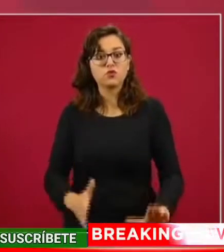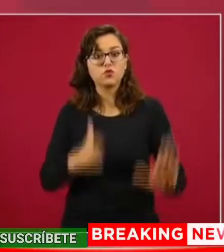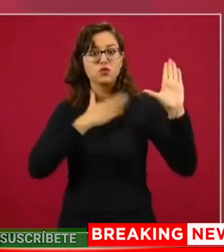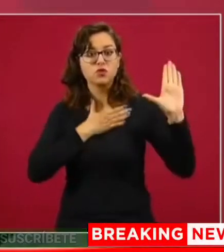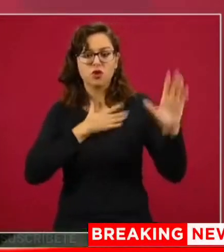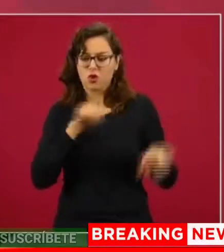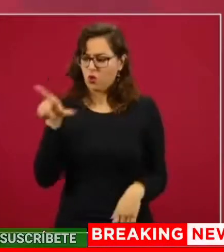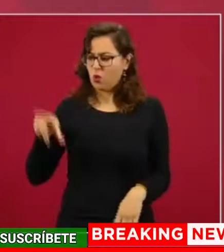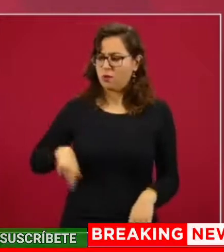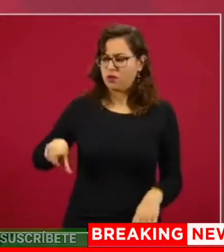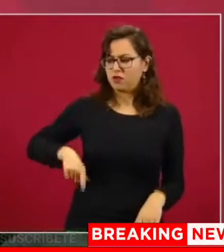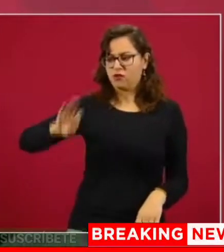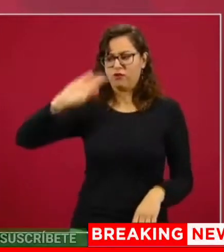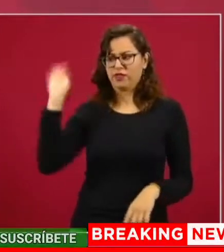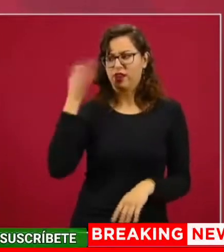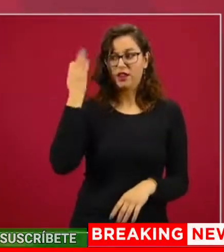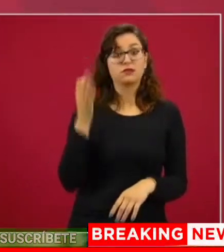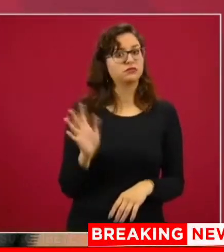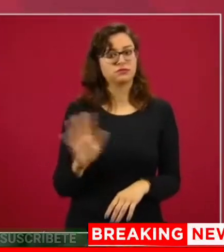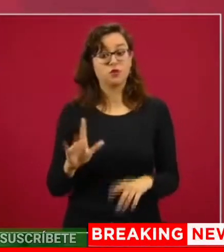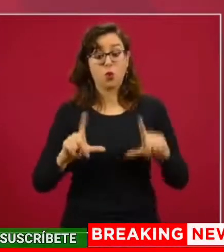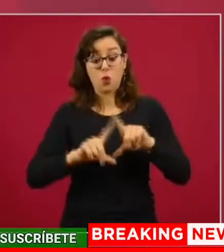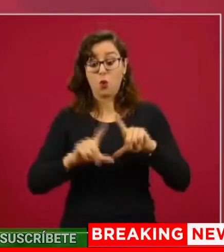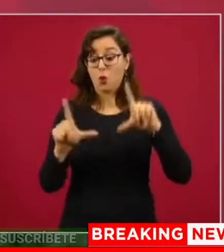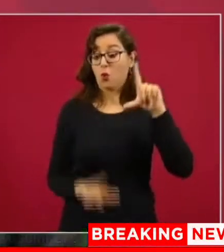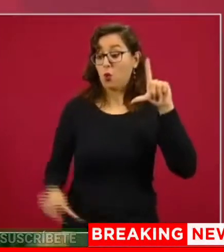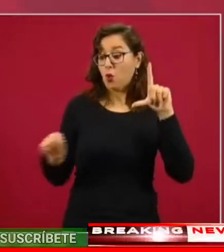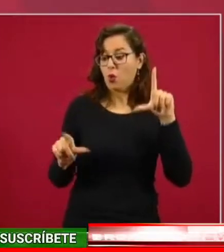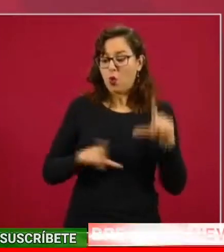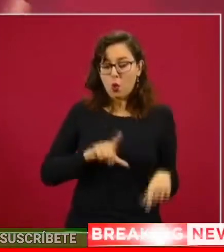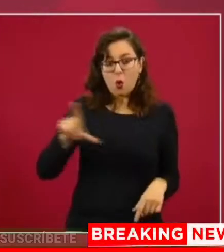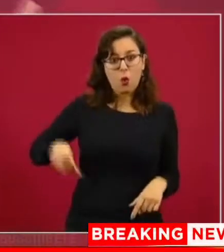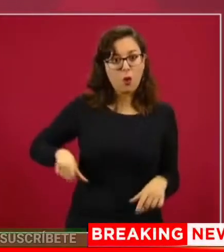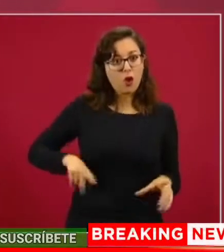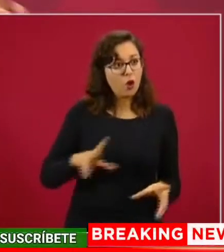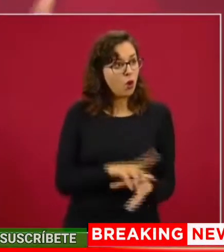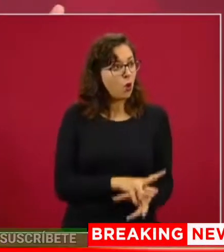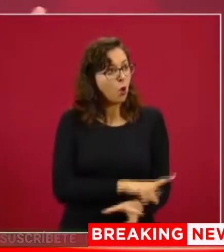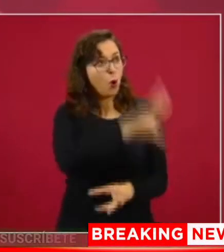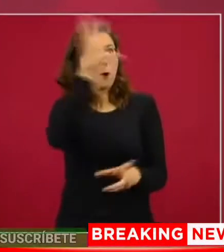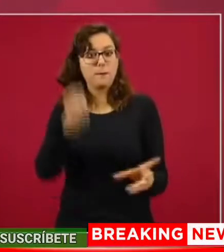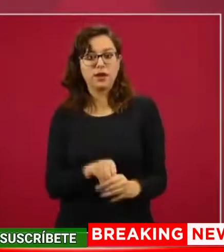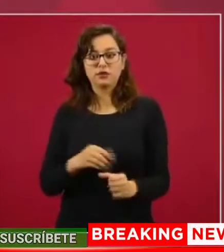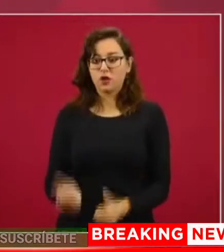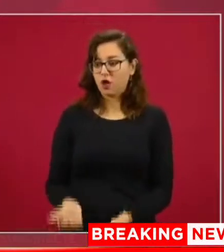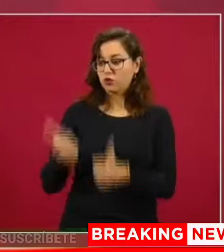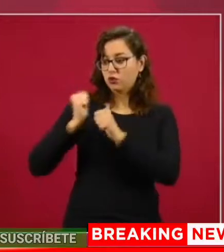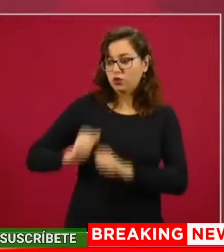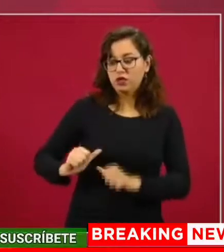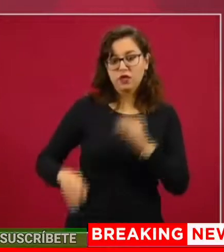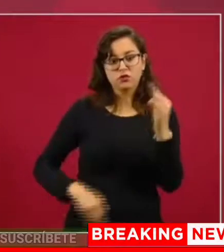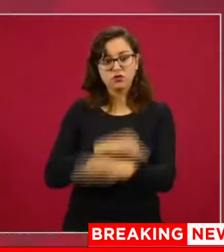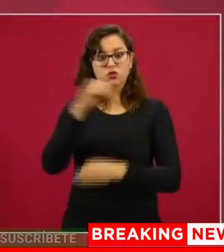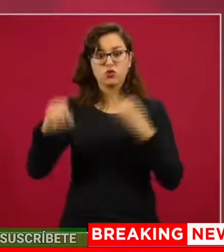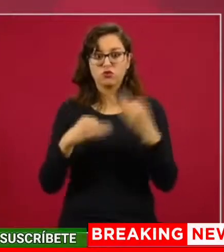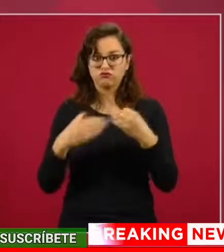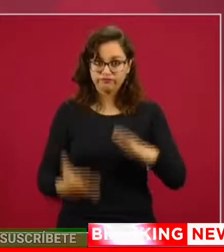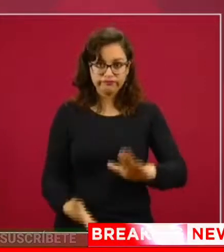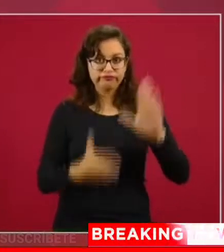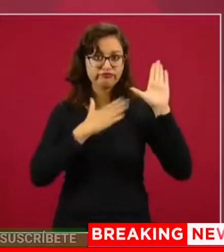gobierno federal. Y el Estado mexicano somos todos, son las autoridades estatales,